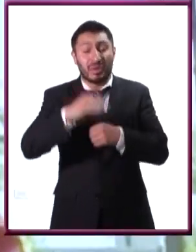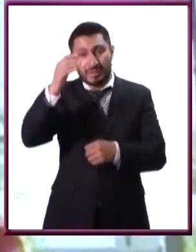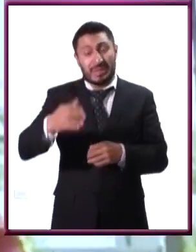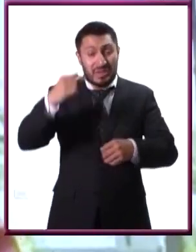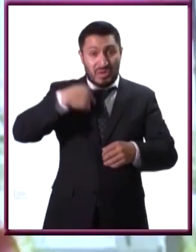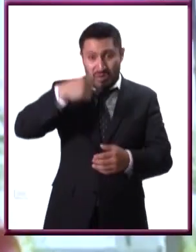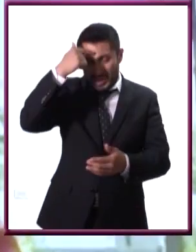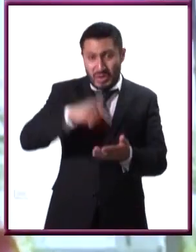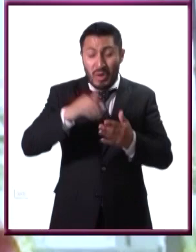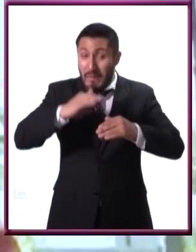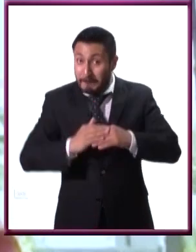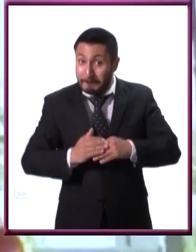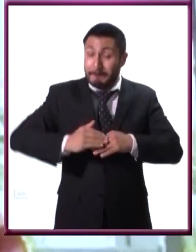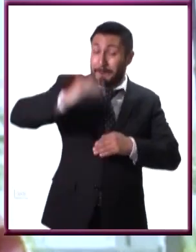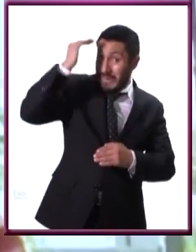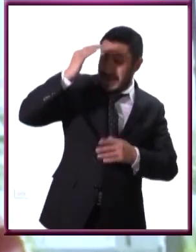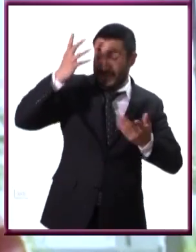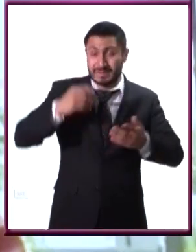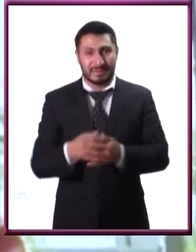esta campaña que hubo en algún momento.